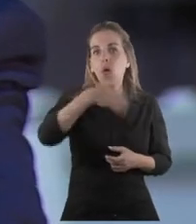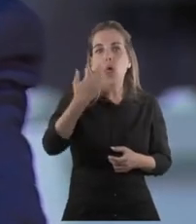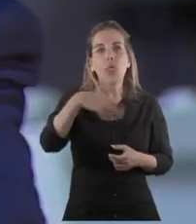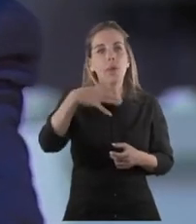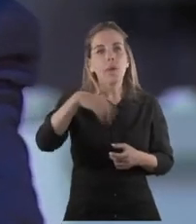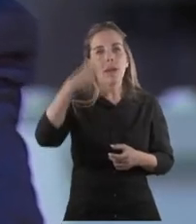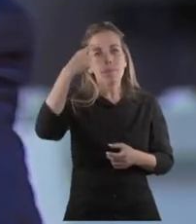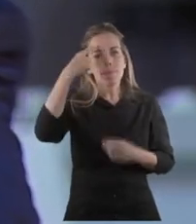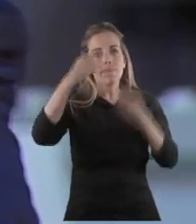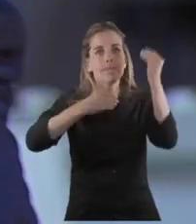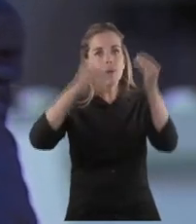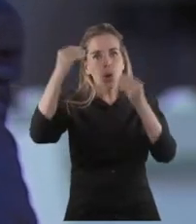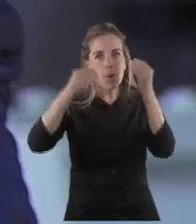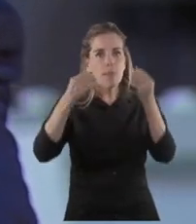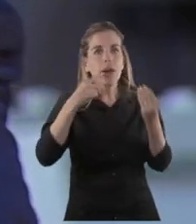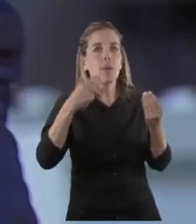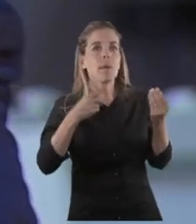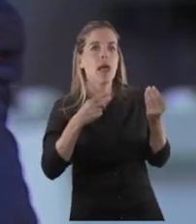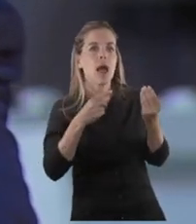involucrarnos a encontrar una solución.